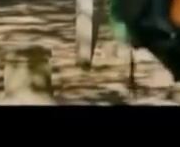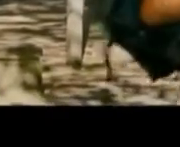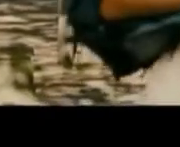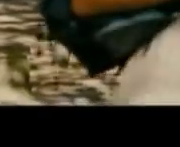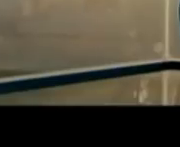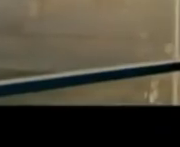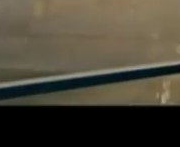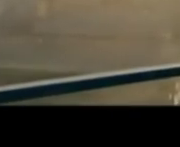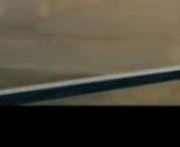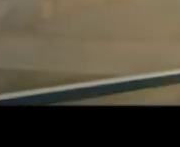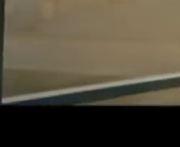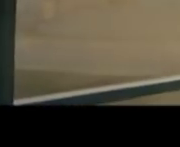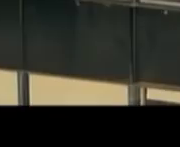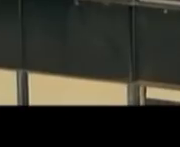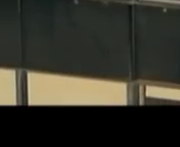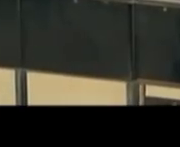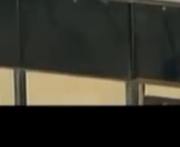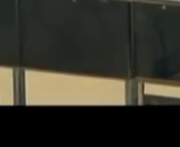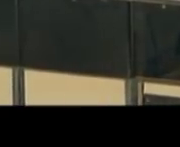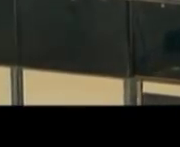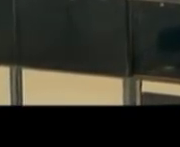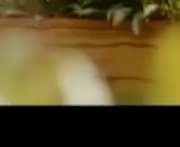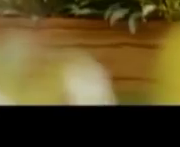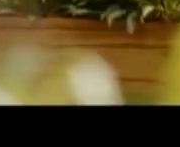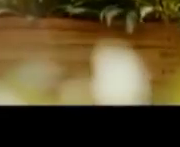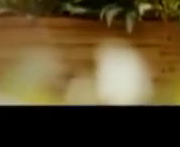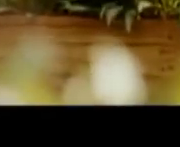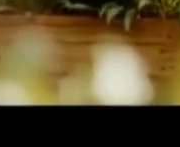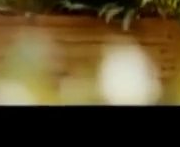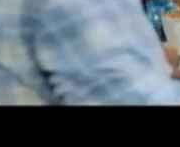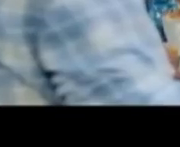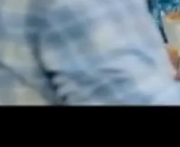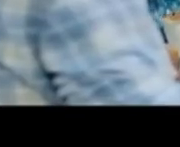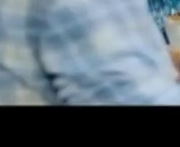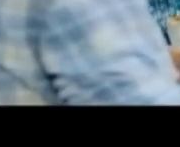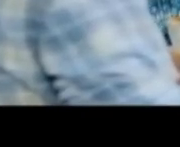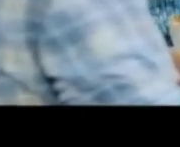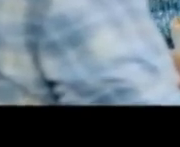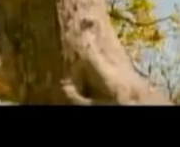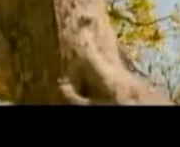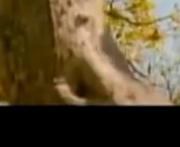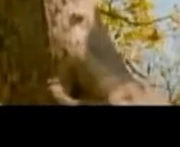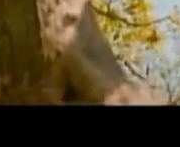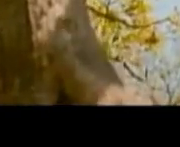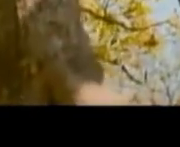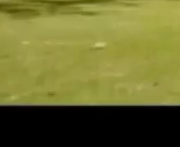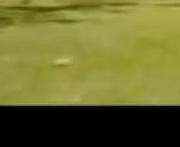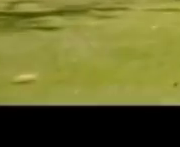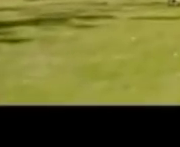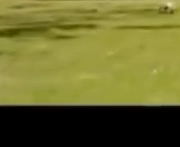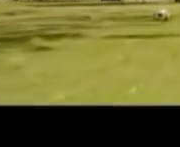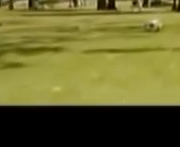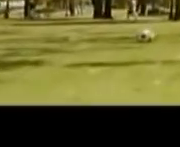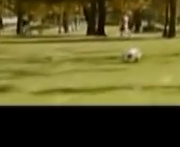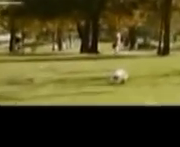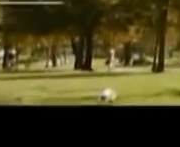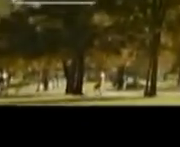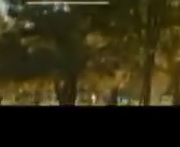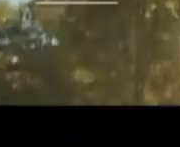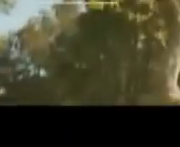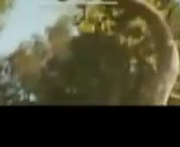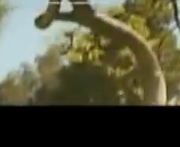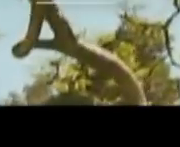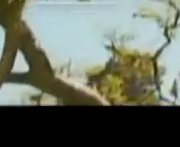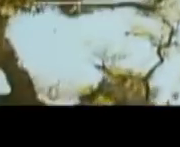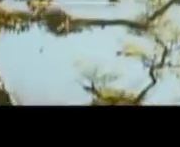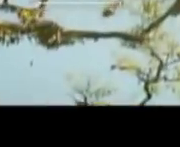Él está ahí, te observa todo el tiempo y puede dañar a quienes más quieres.